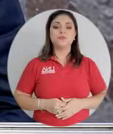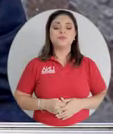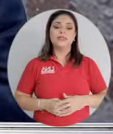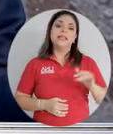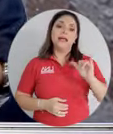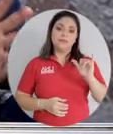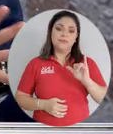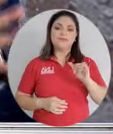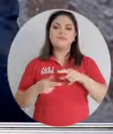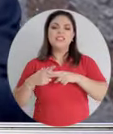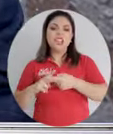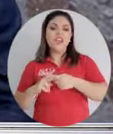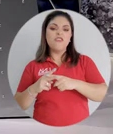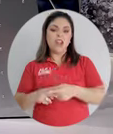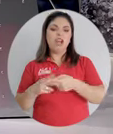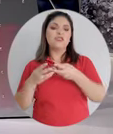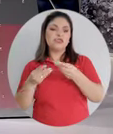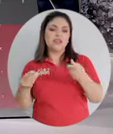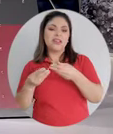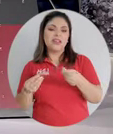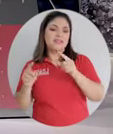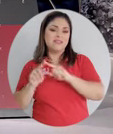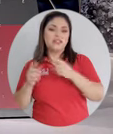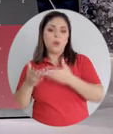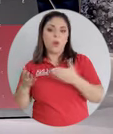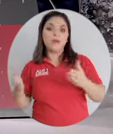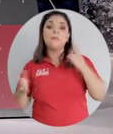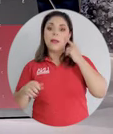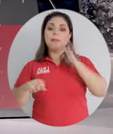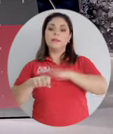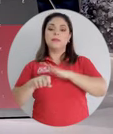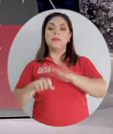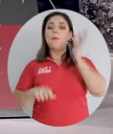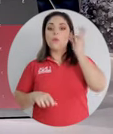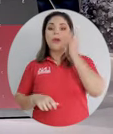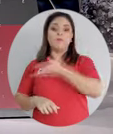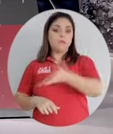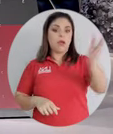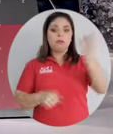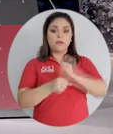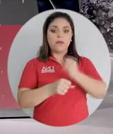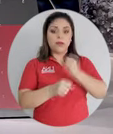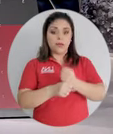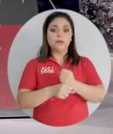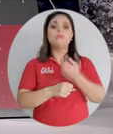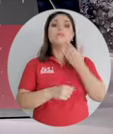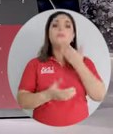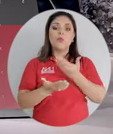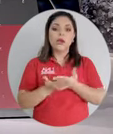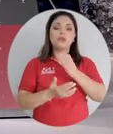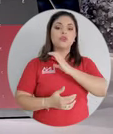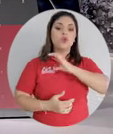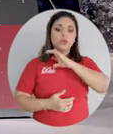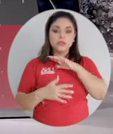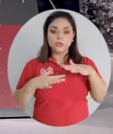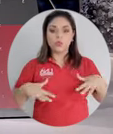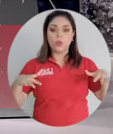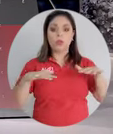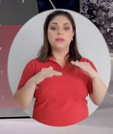componentes también de arreglos institucionales que son clave para permitir esa inserción en condiciones